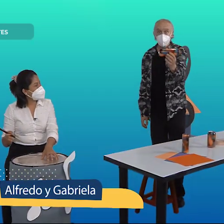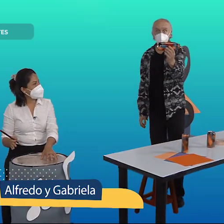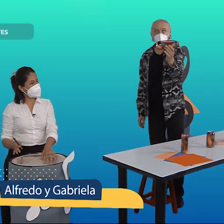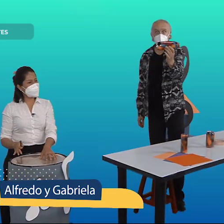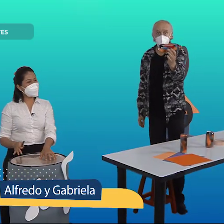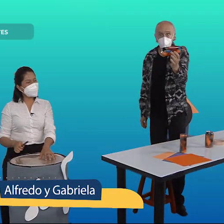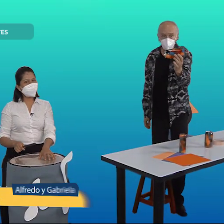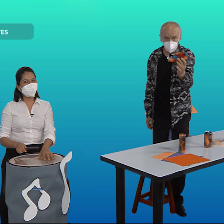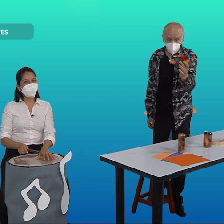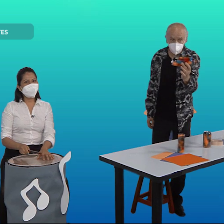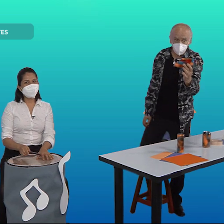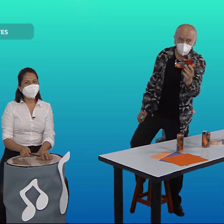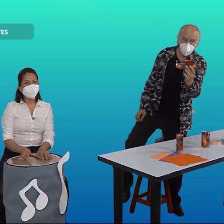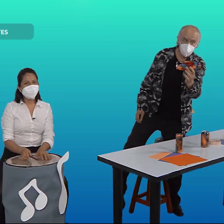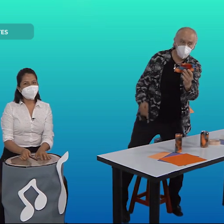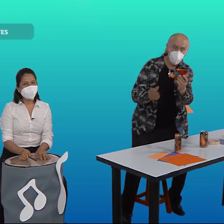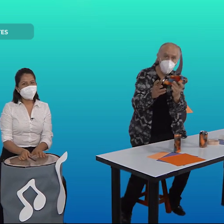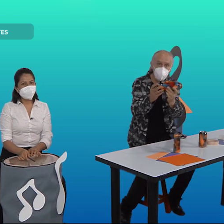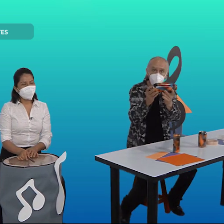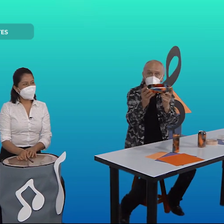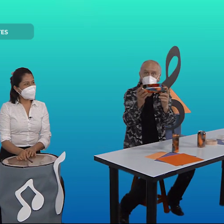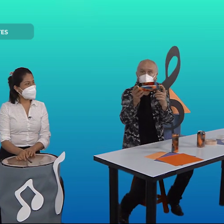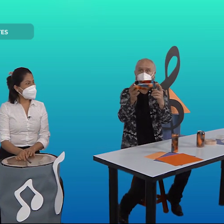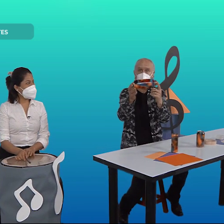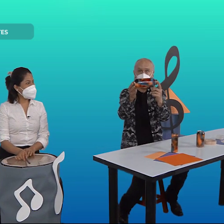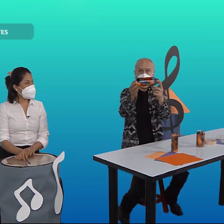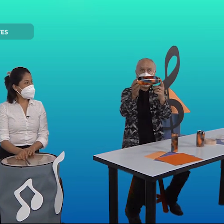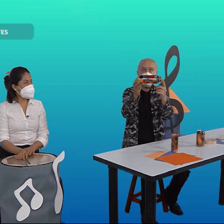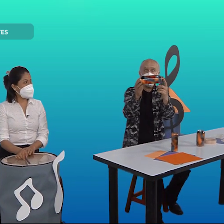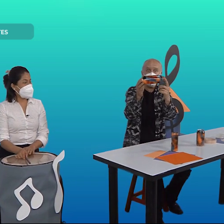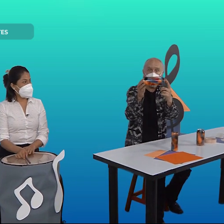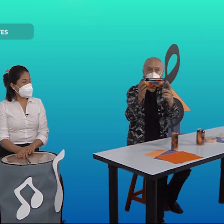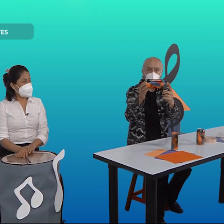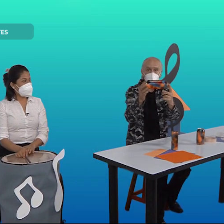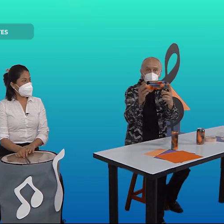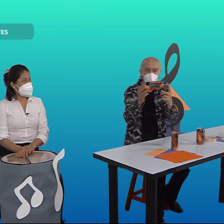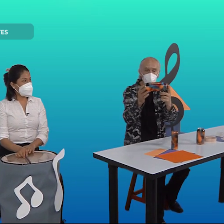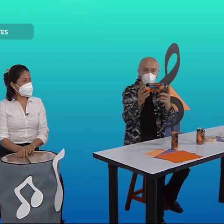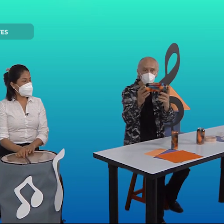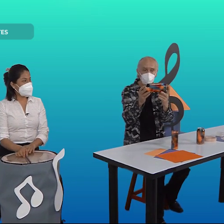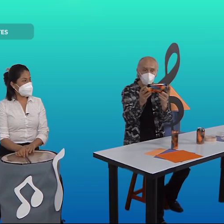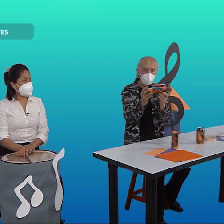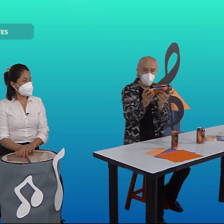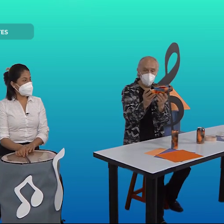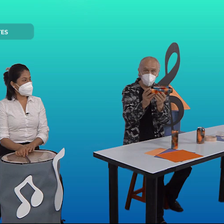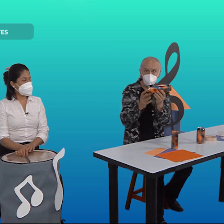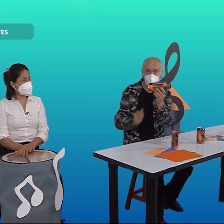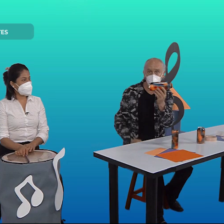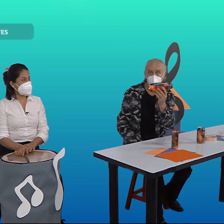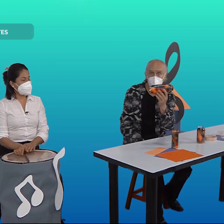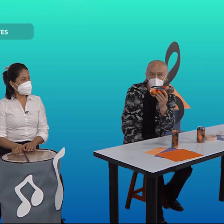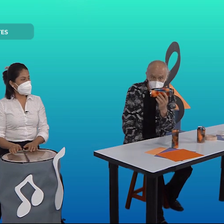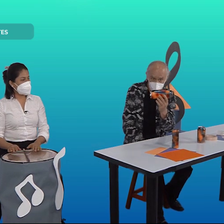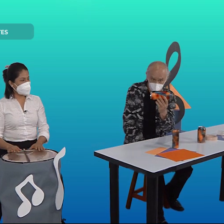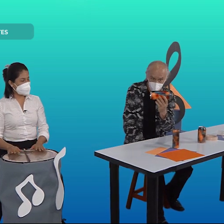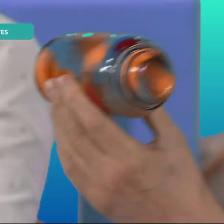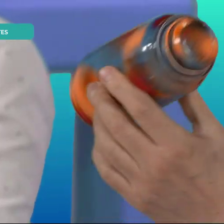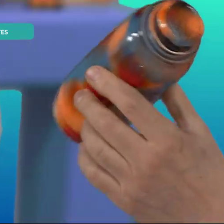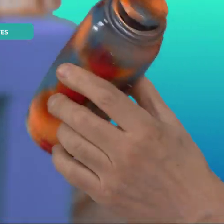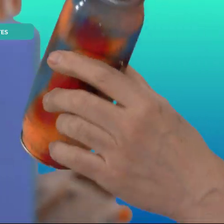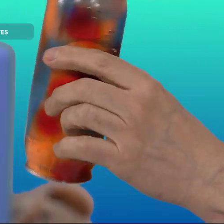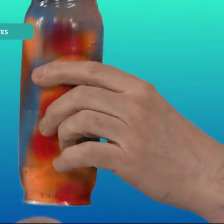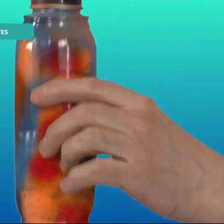Hola, ¿qué les parece? Este instrumento se llama gansa y les voy a enseñar hoy a